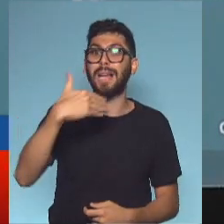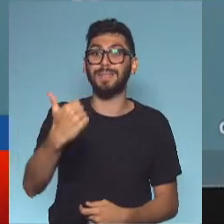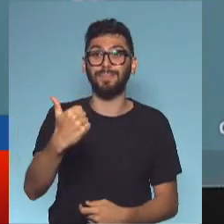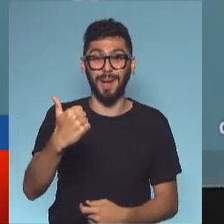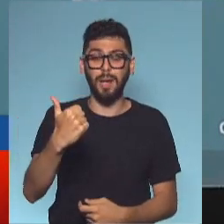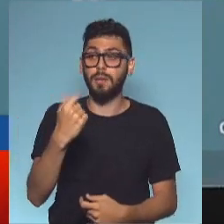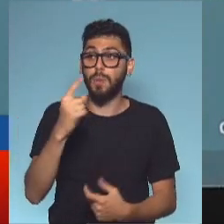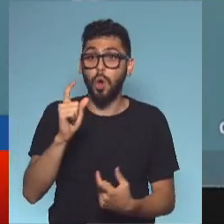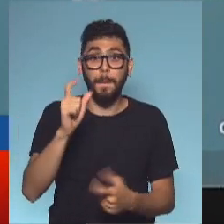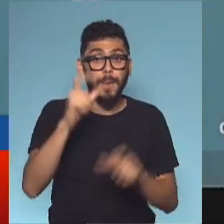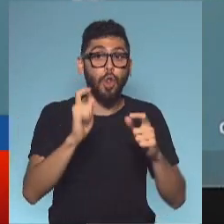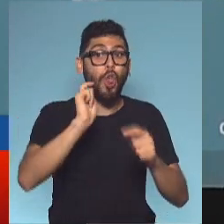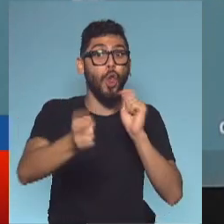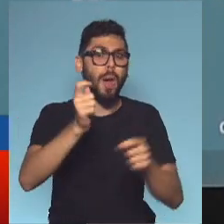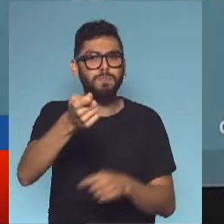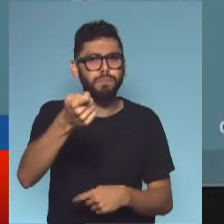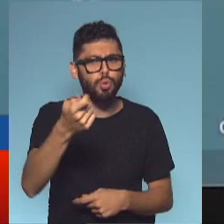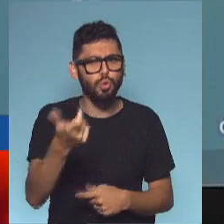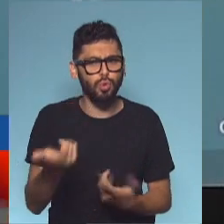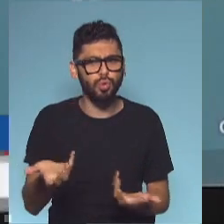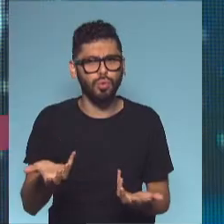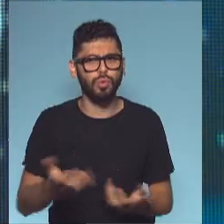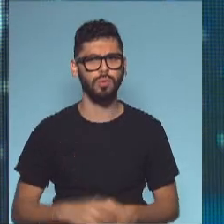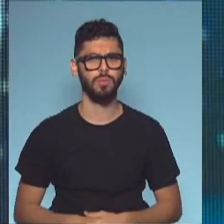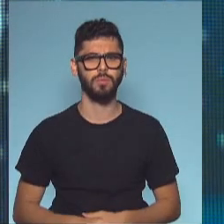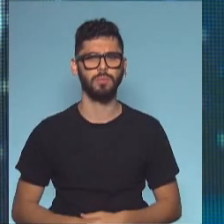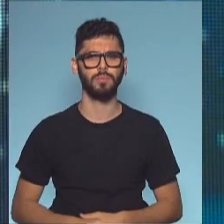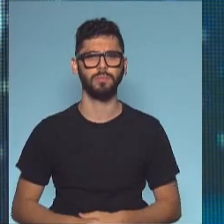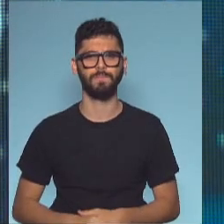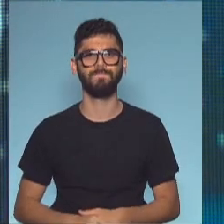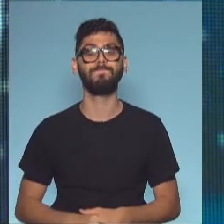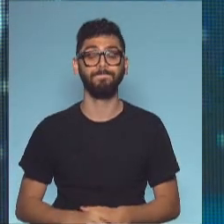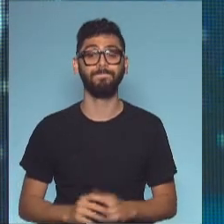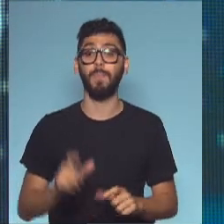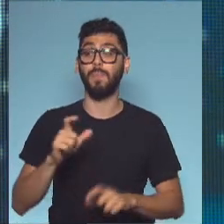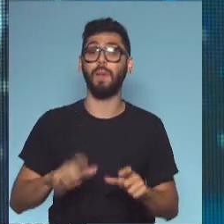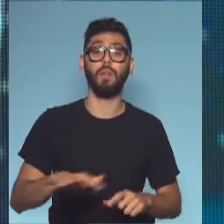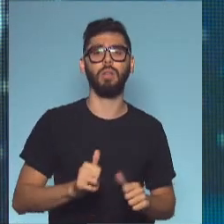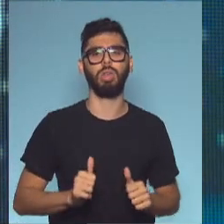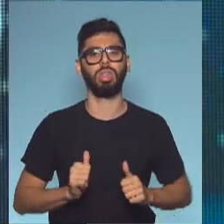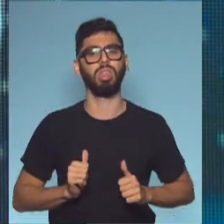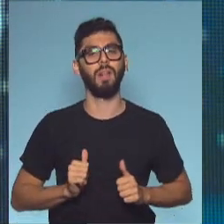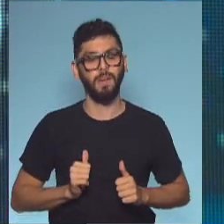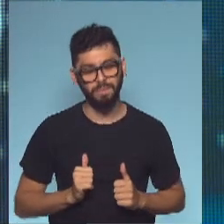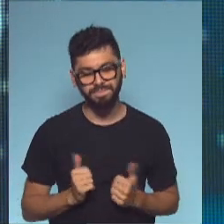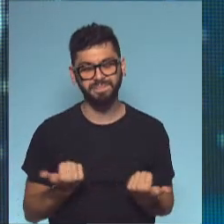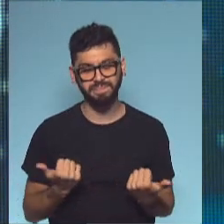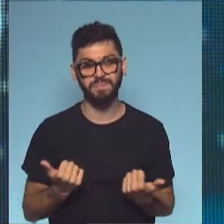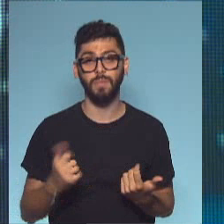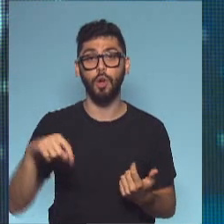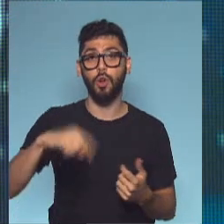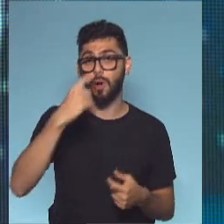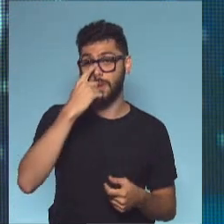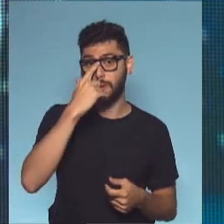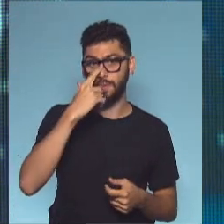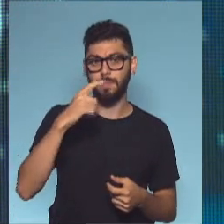donantes si los comparamos con los que llegamos a tener. Y en la relajación seguramente también se pueda entender que hoy hay